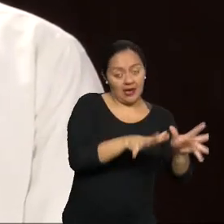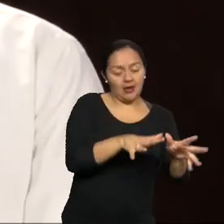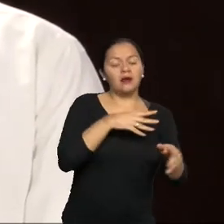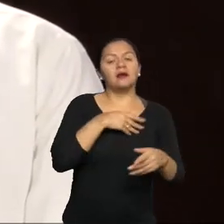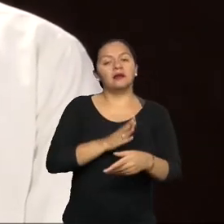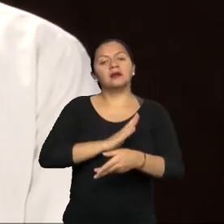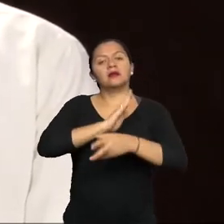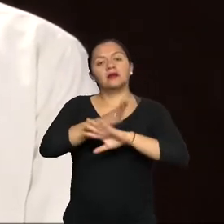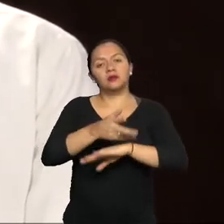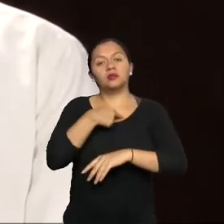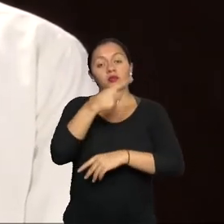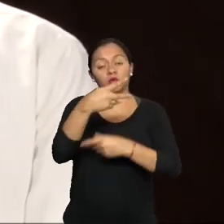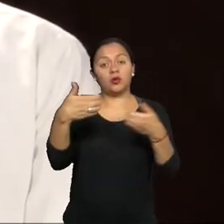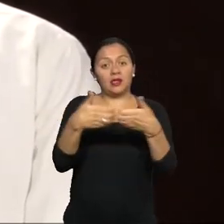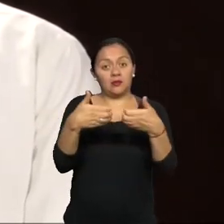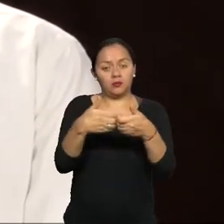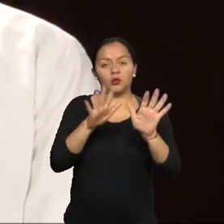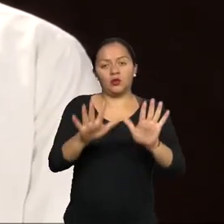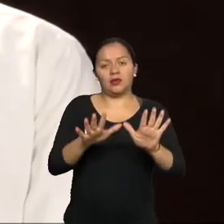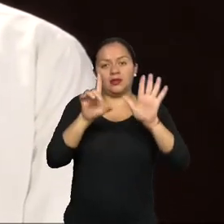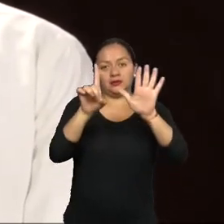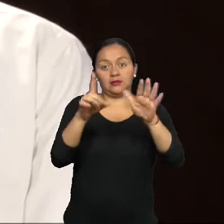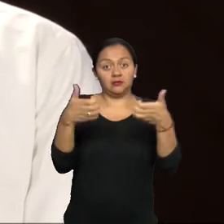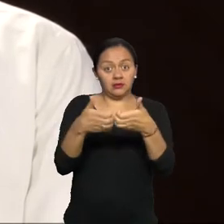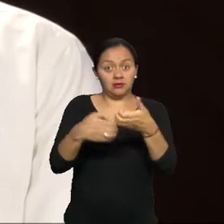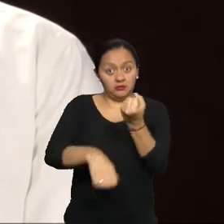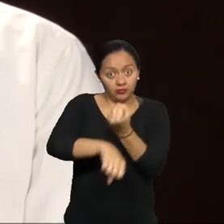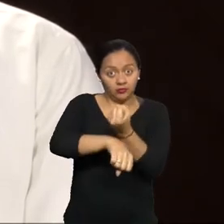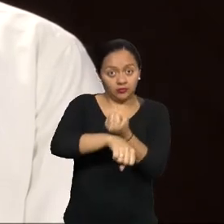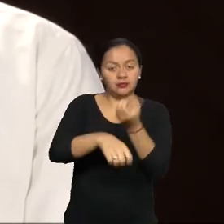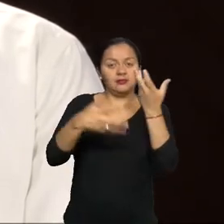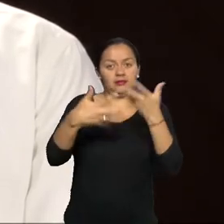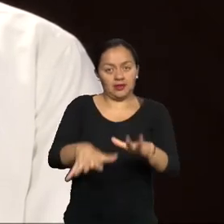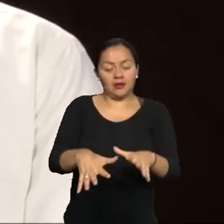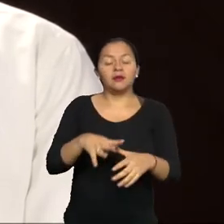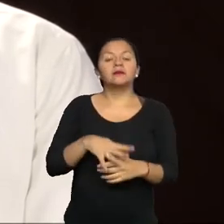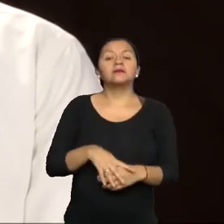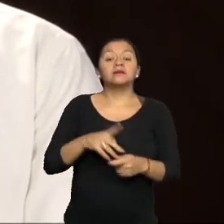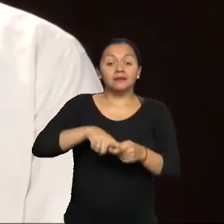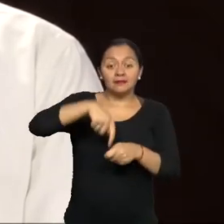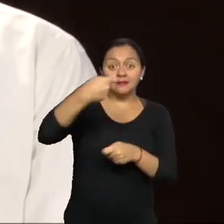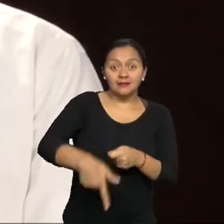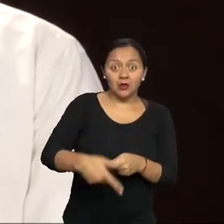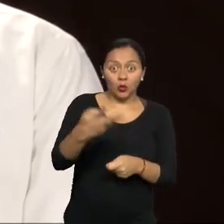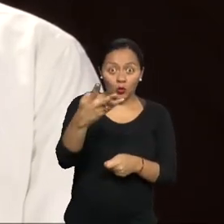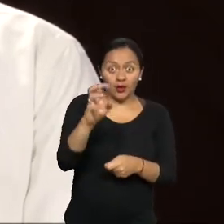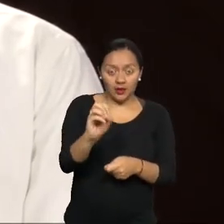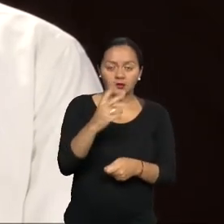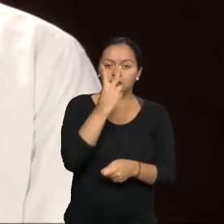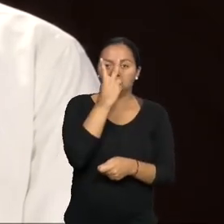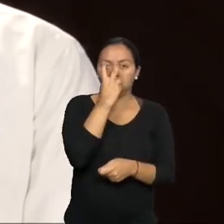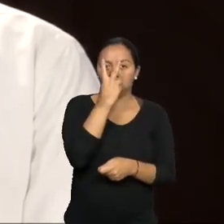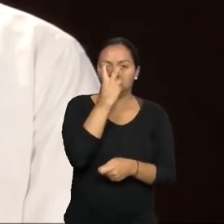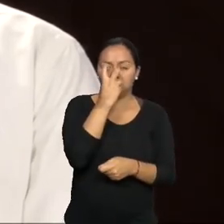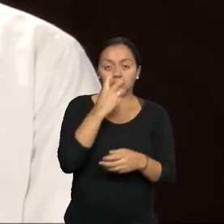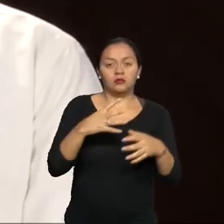Entonces, asisten los equipos, tenemos 16 equipos que juegan el fútbol. Ahora, en cuanto al 40 sí, los compañeros ciegos son muy